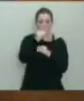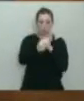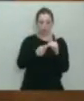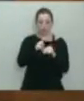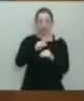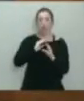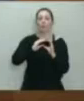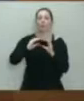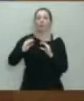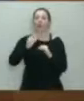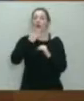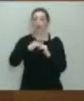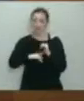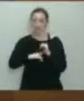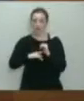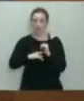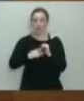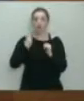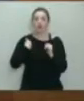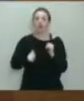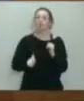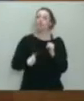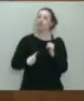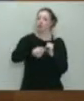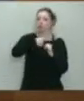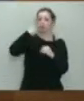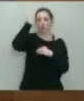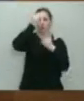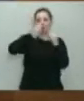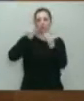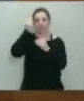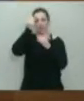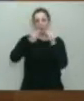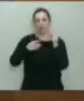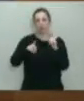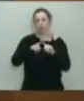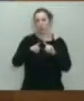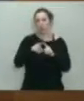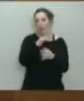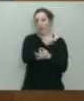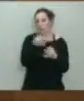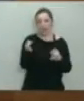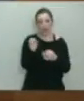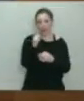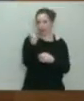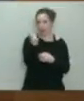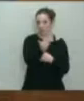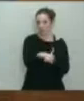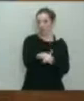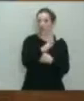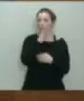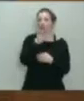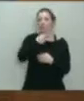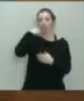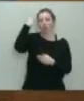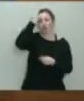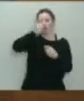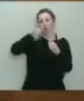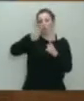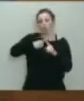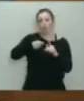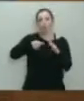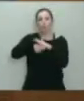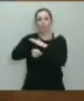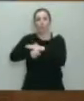destinan estas inversiones, sinceramente, no nos parece que sean los más adecuados. No nos parece que haya ahí unas